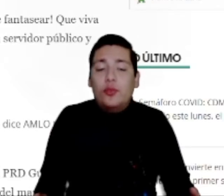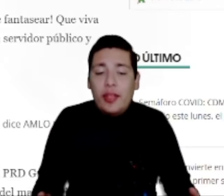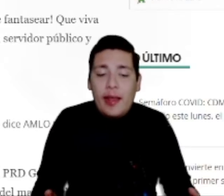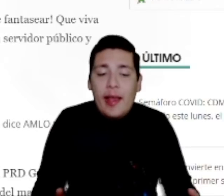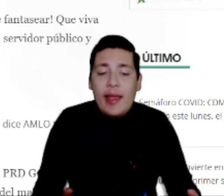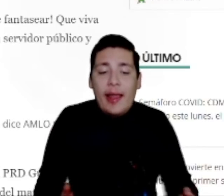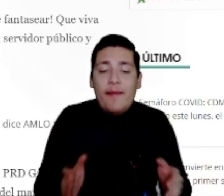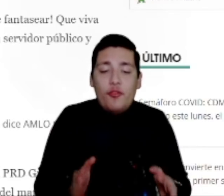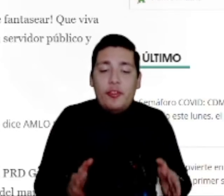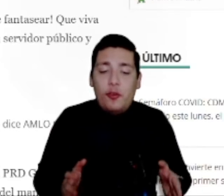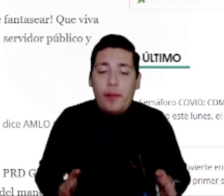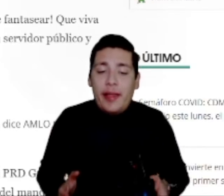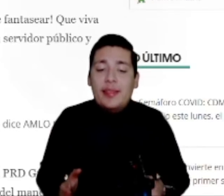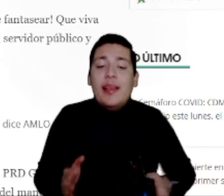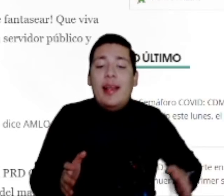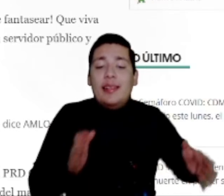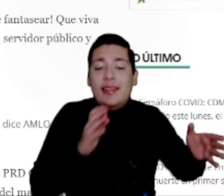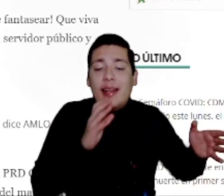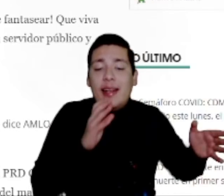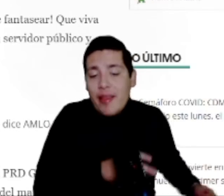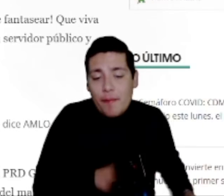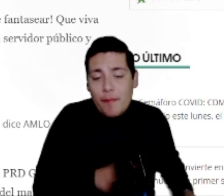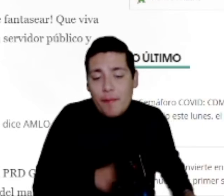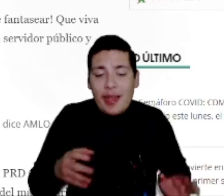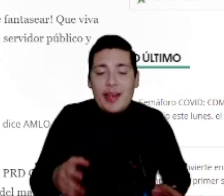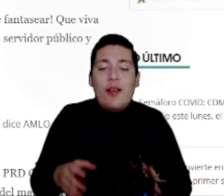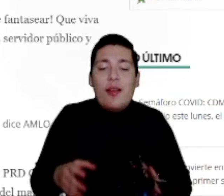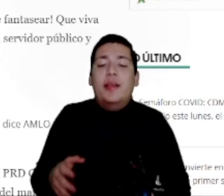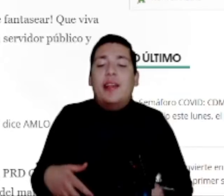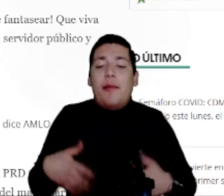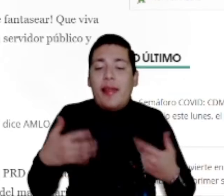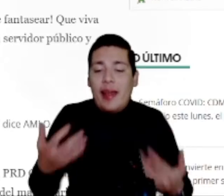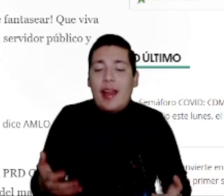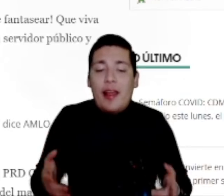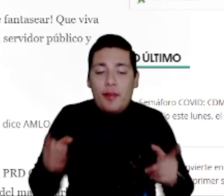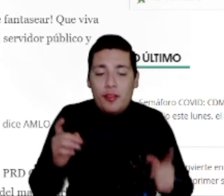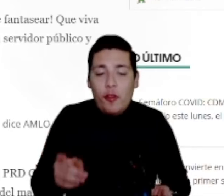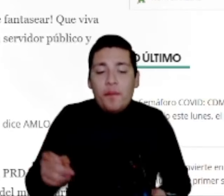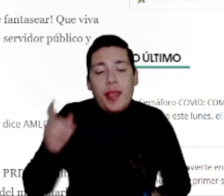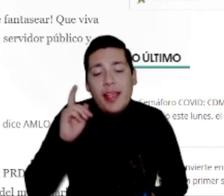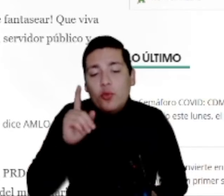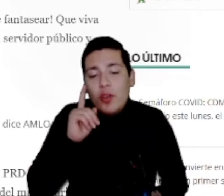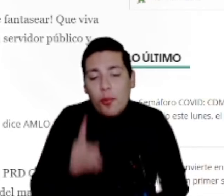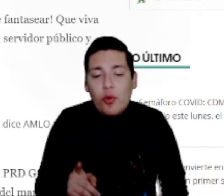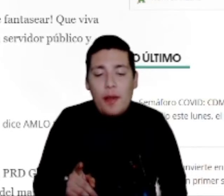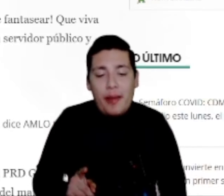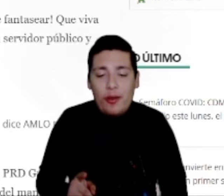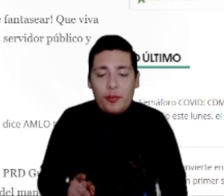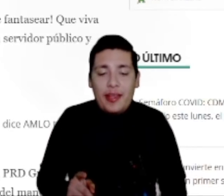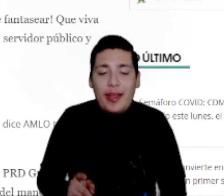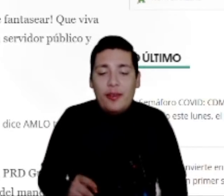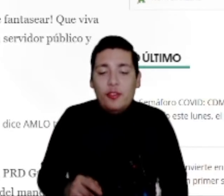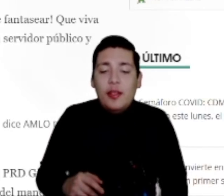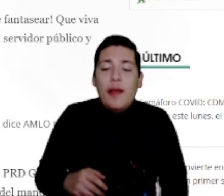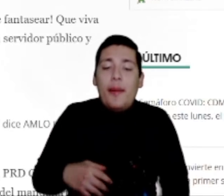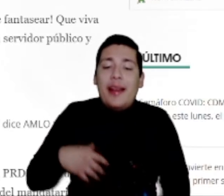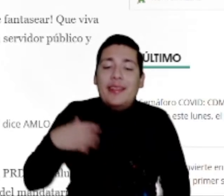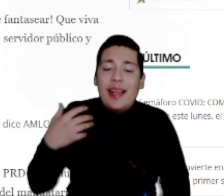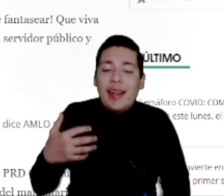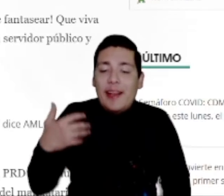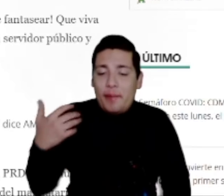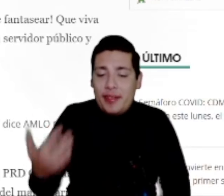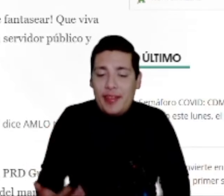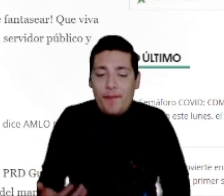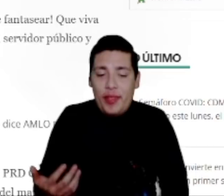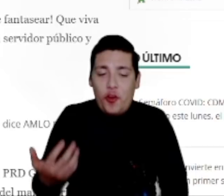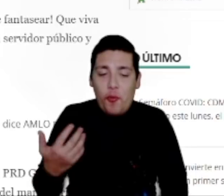lo que suceda en nuestro país. La senadora del PAN, Kenia López Rabadán, advirtió: es una burla para los mexicanos,